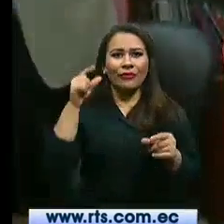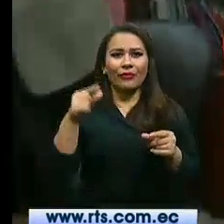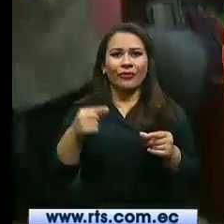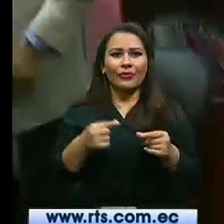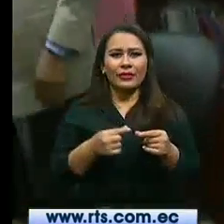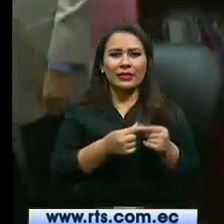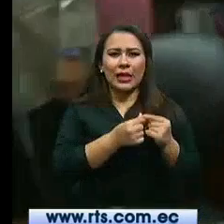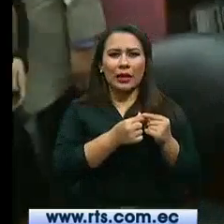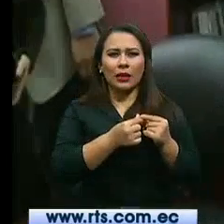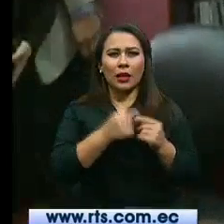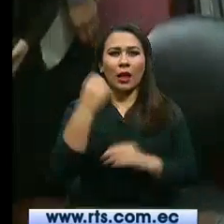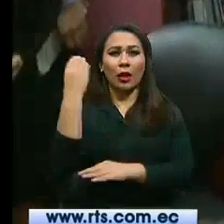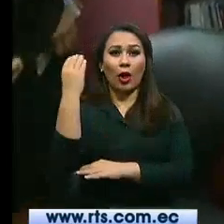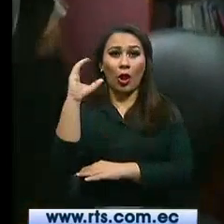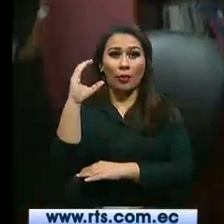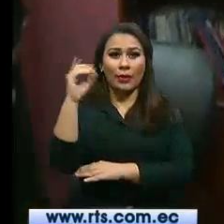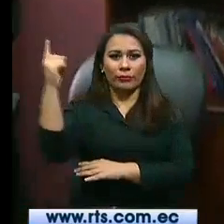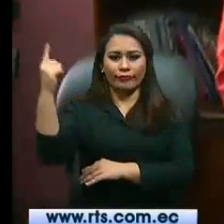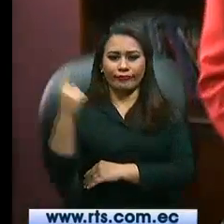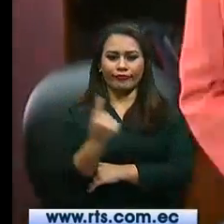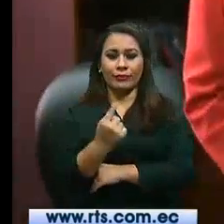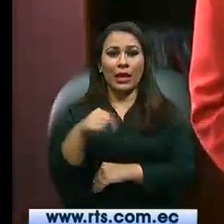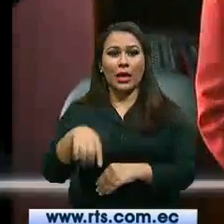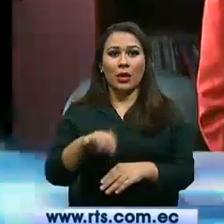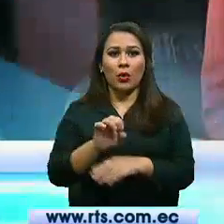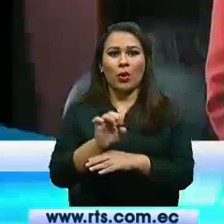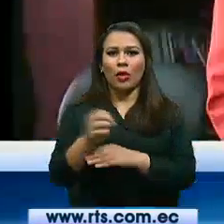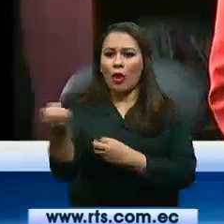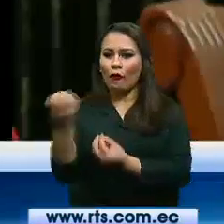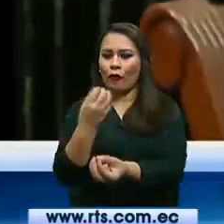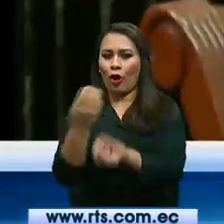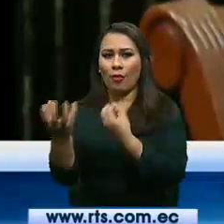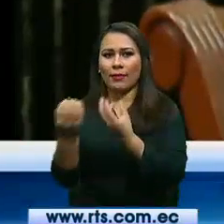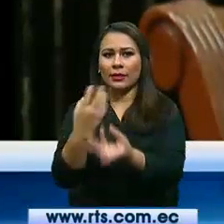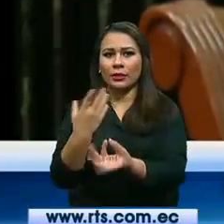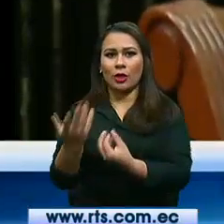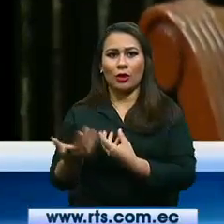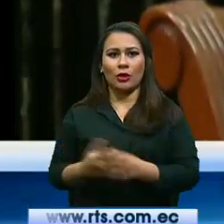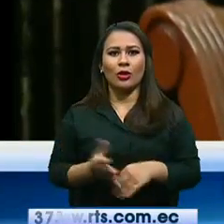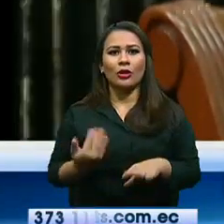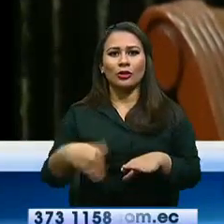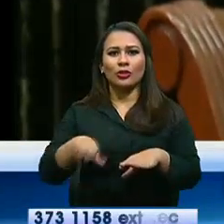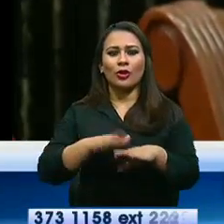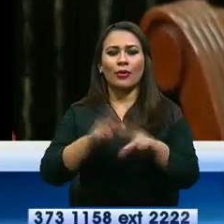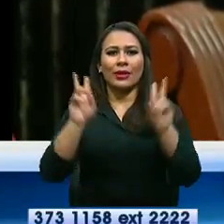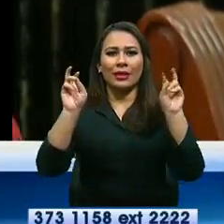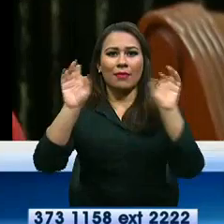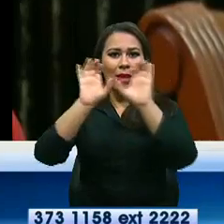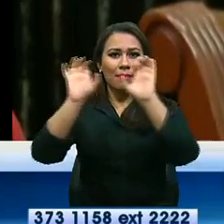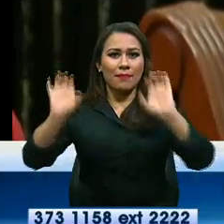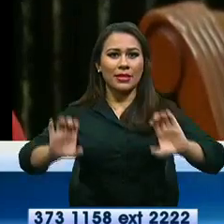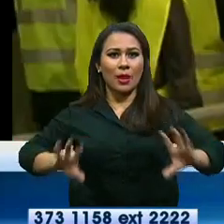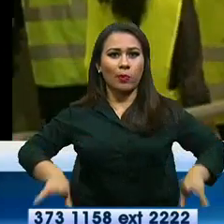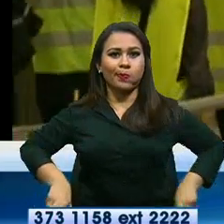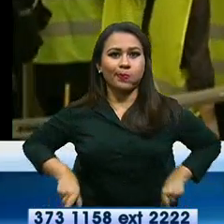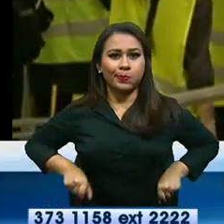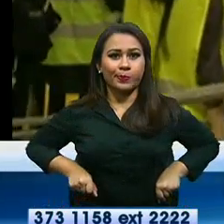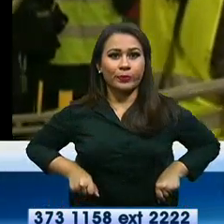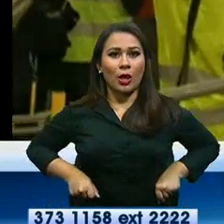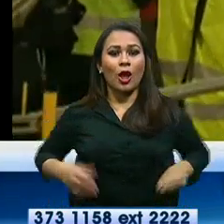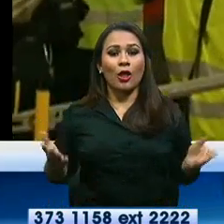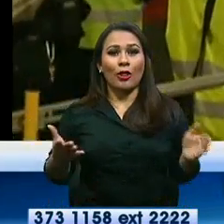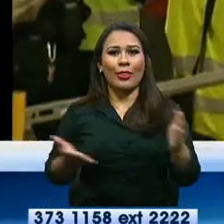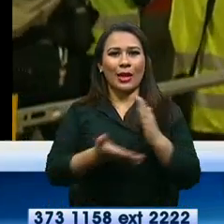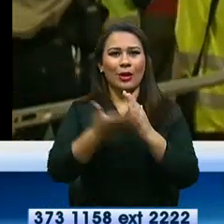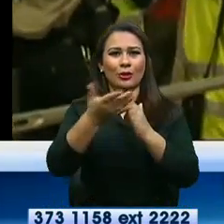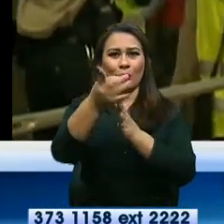de la Fiscalía de Colombia. Llegó a Ecuador para intercambiar información en torno al caso Odebrecht, específicamente en la obra de